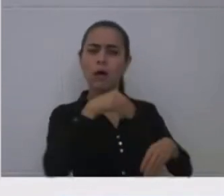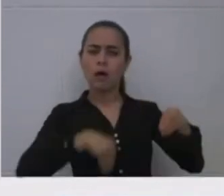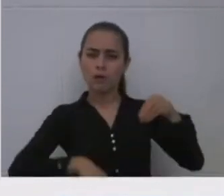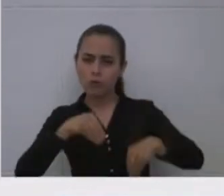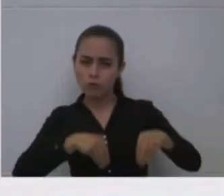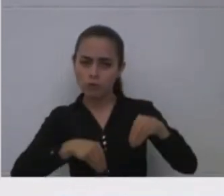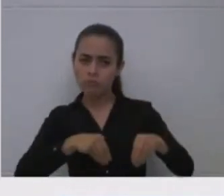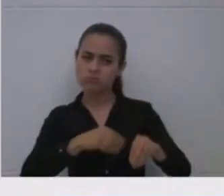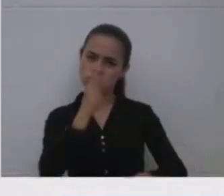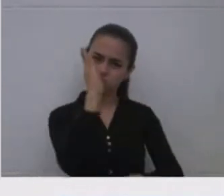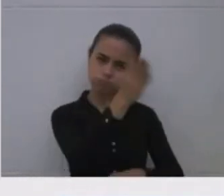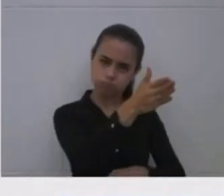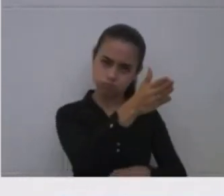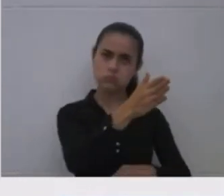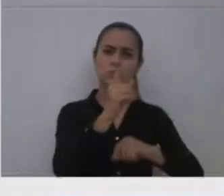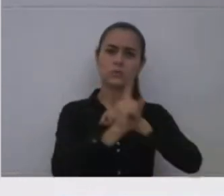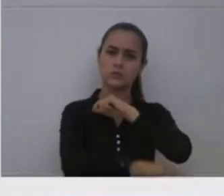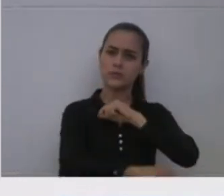Necesitamos una personería